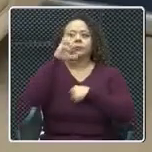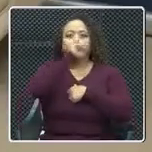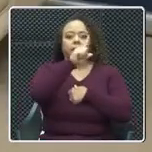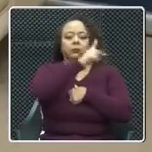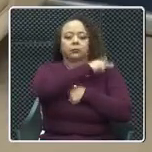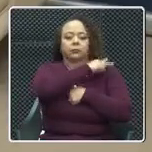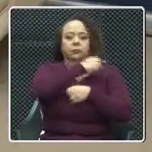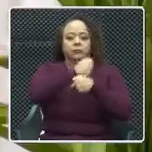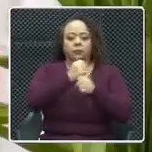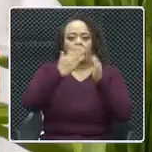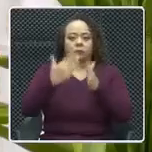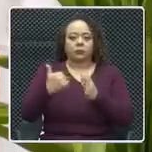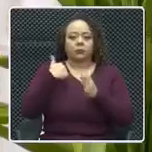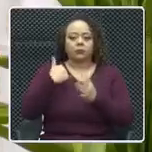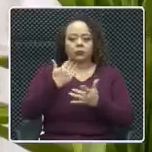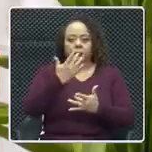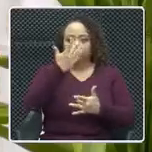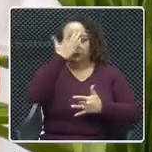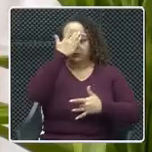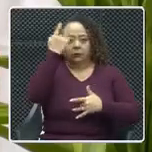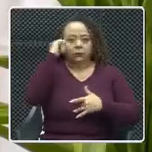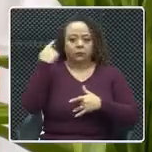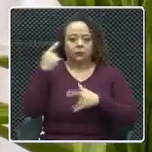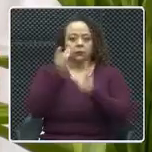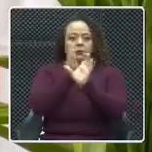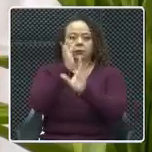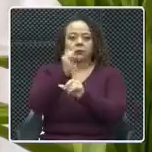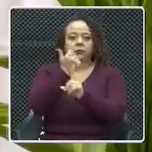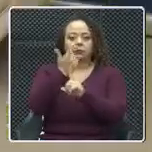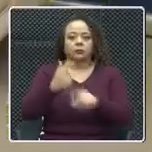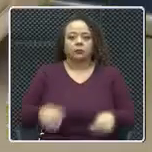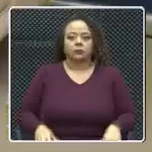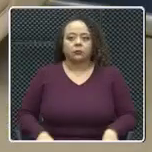patrono que el trabajador tiene una enfermedad por un riesgo psicosocial?